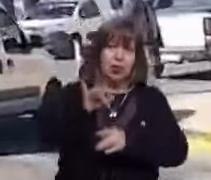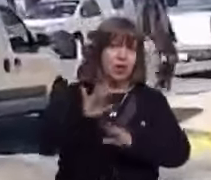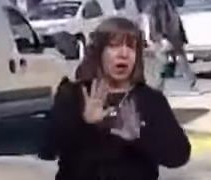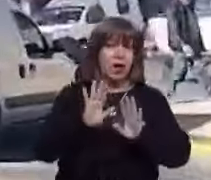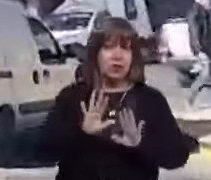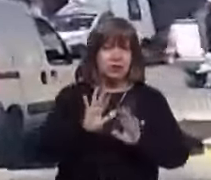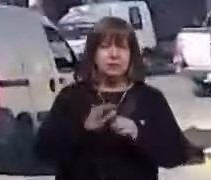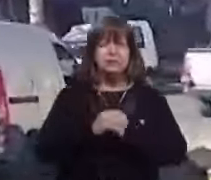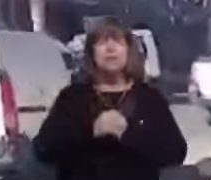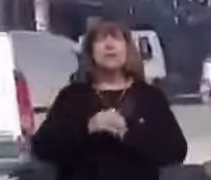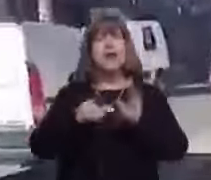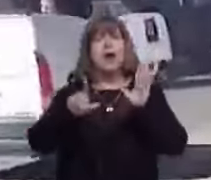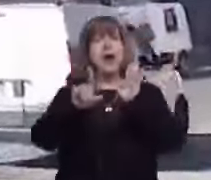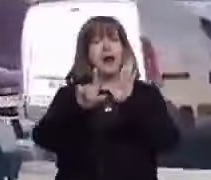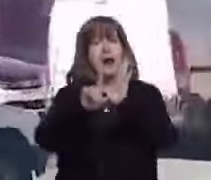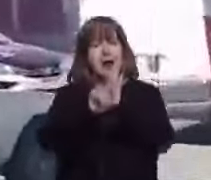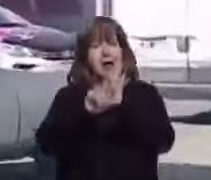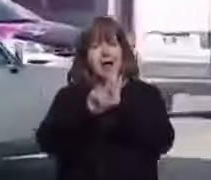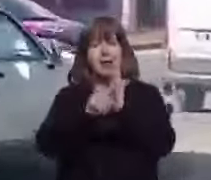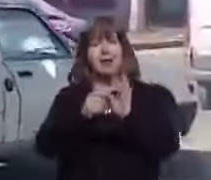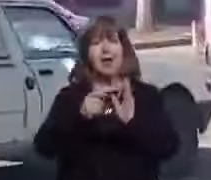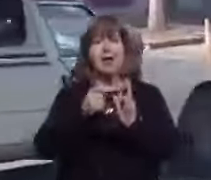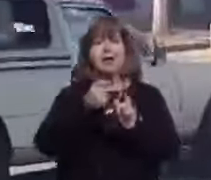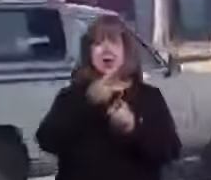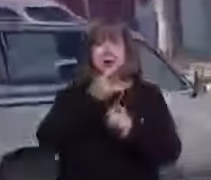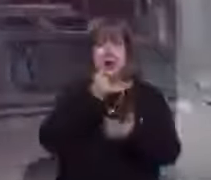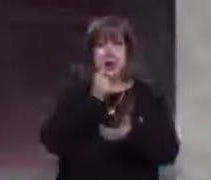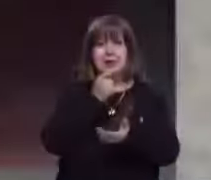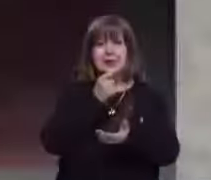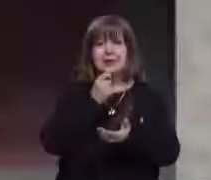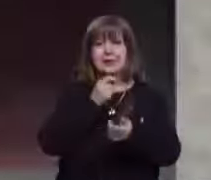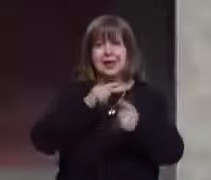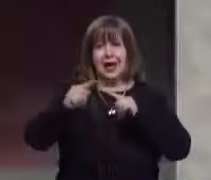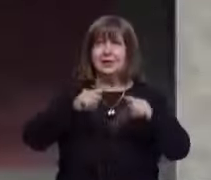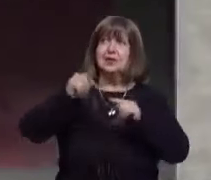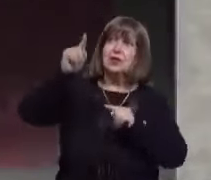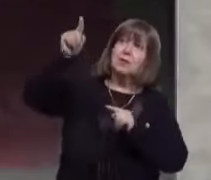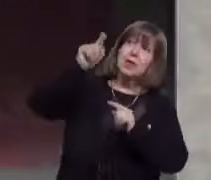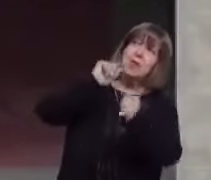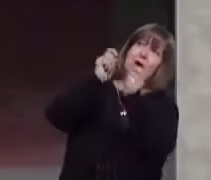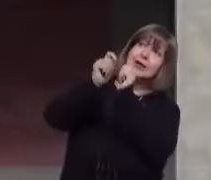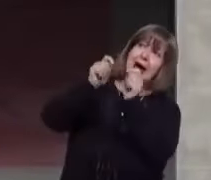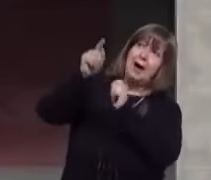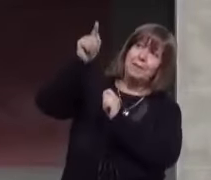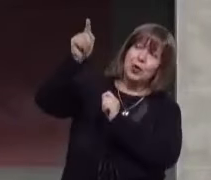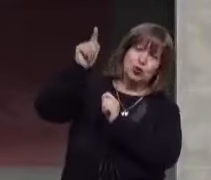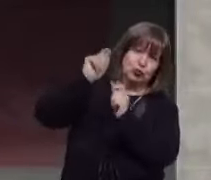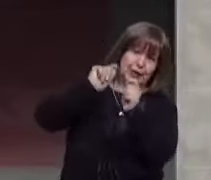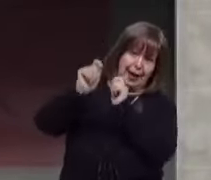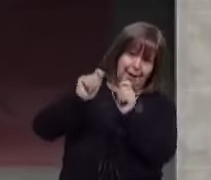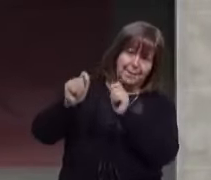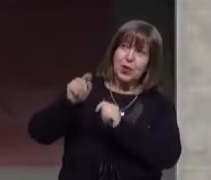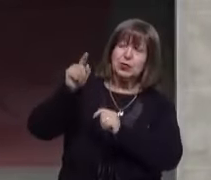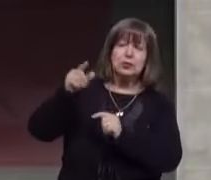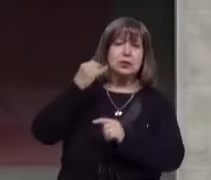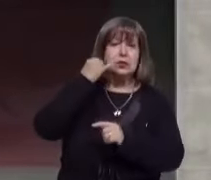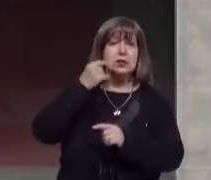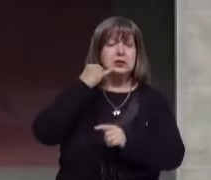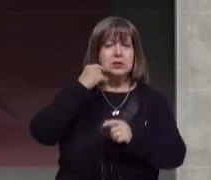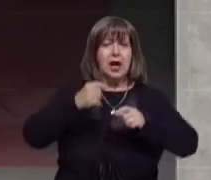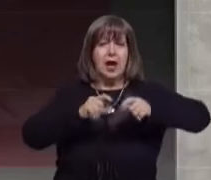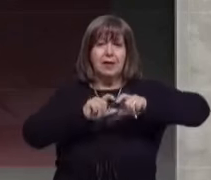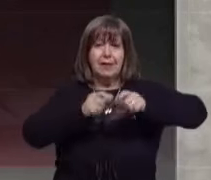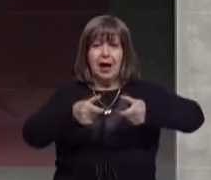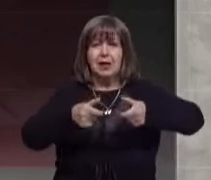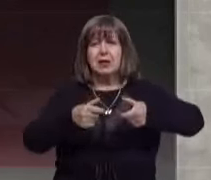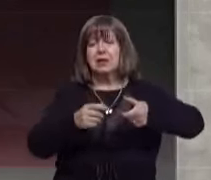Vamos a hablar de la ley de tránsito, los cambios que están reclamando distintos legisladores. Bueno, primero, la inhabilitación de